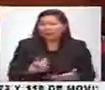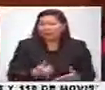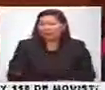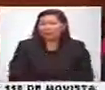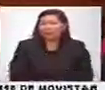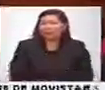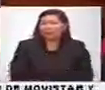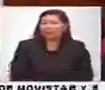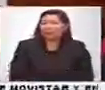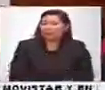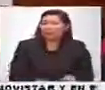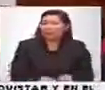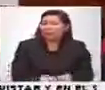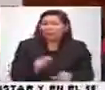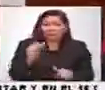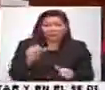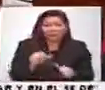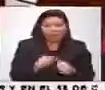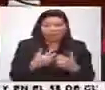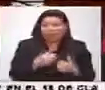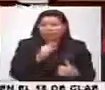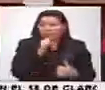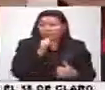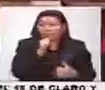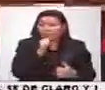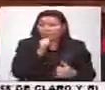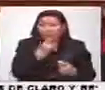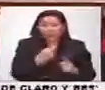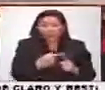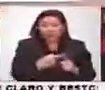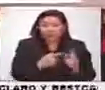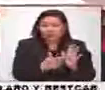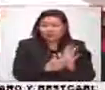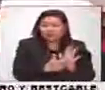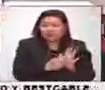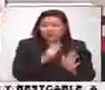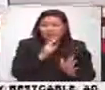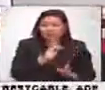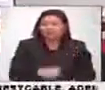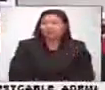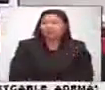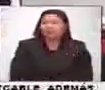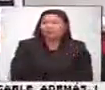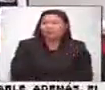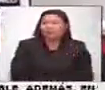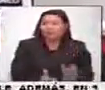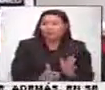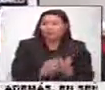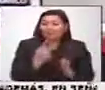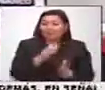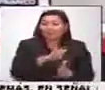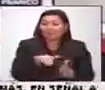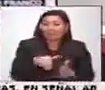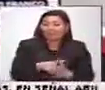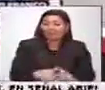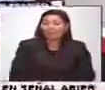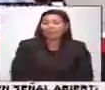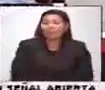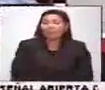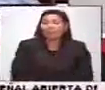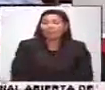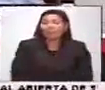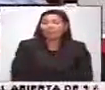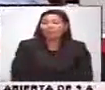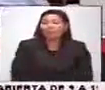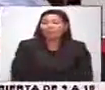pero también recordarle que las empresas privadas no están exoneradas de la ley en el perú la ley se hace para todos nosotros